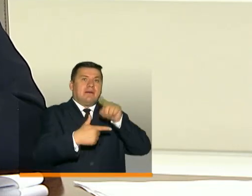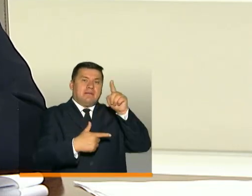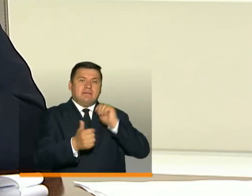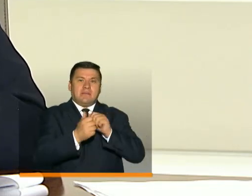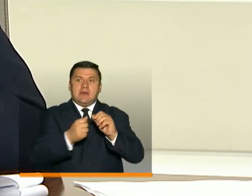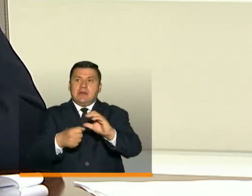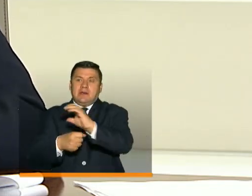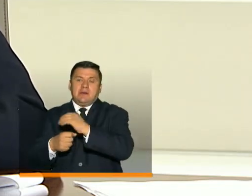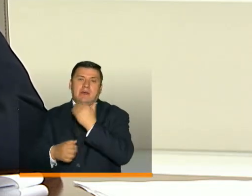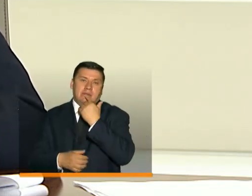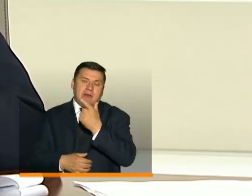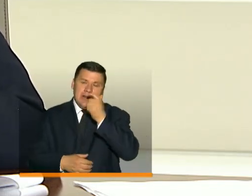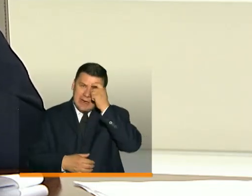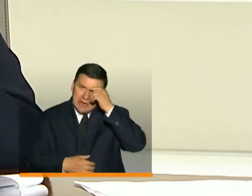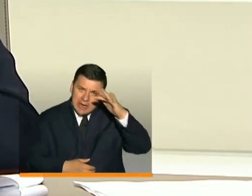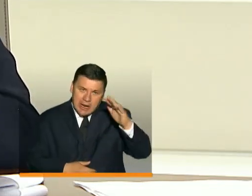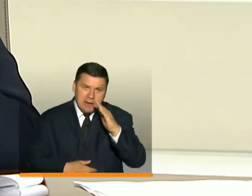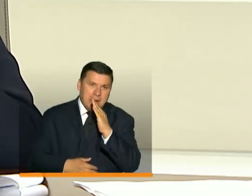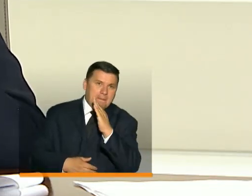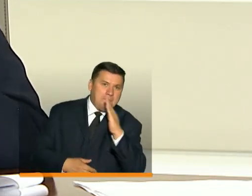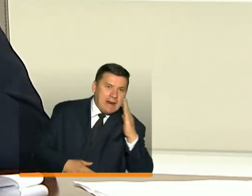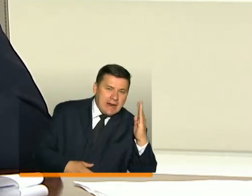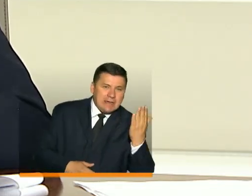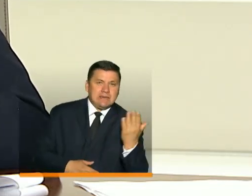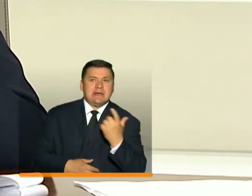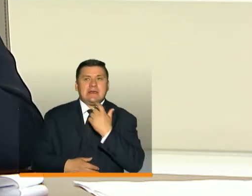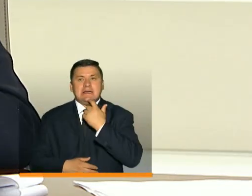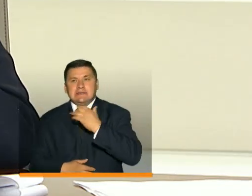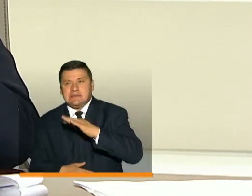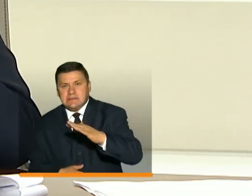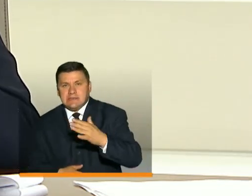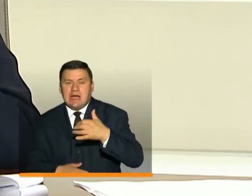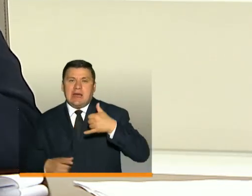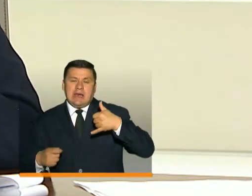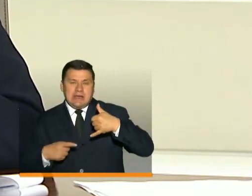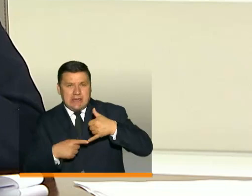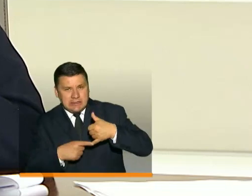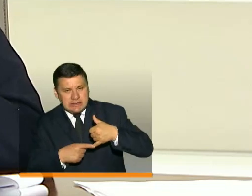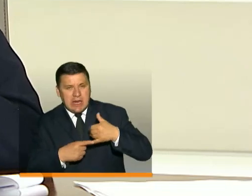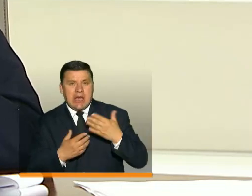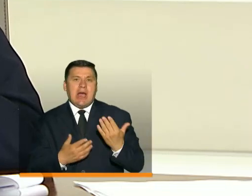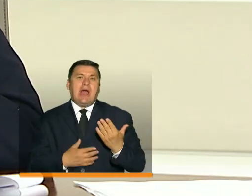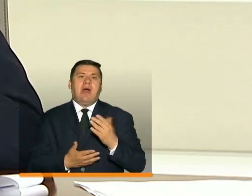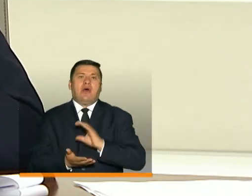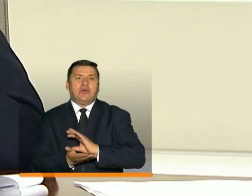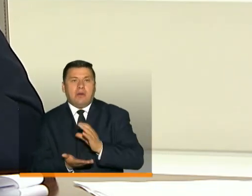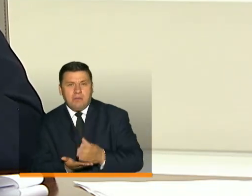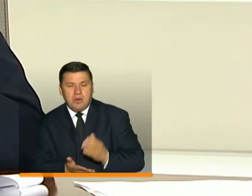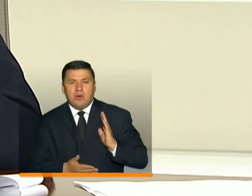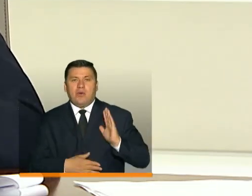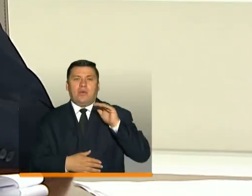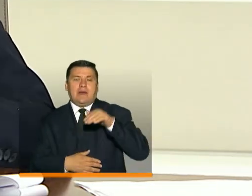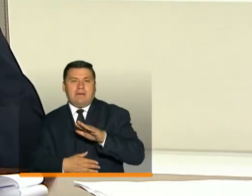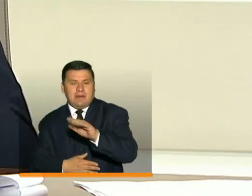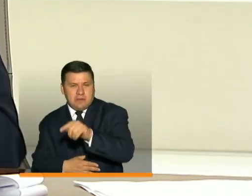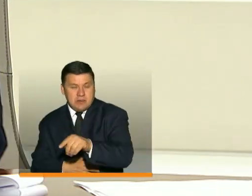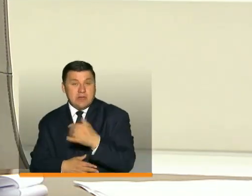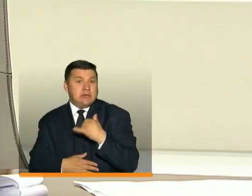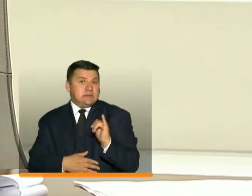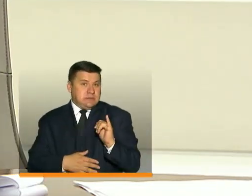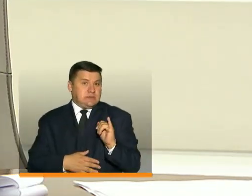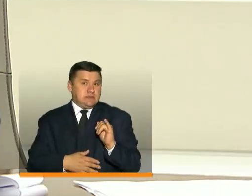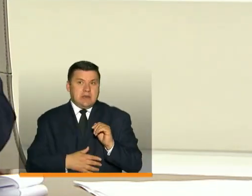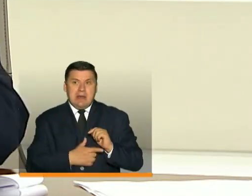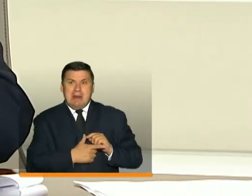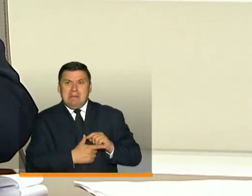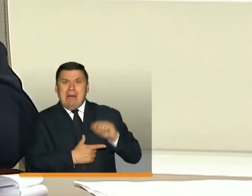pasando ciudades como Cartagena, Barranquilla, Sincelejo, Leticia, Tumaco, Buenaventura, ya están en